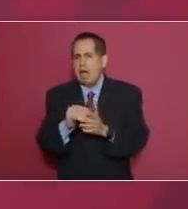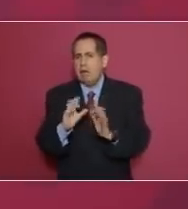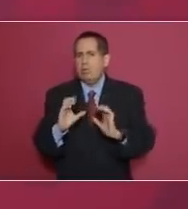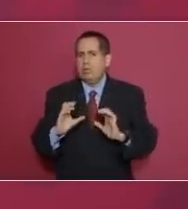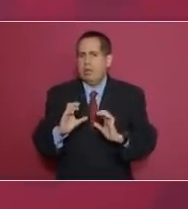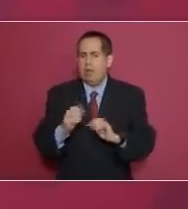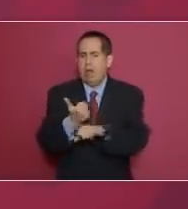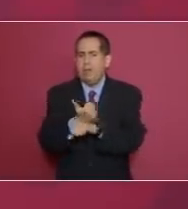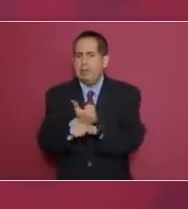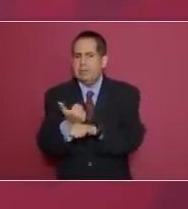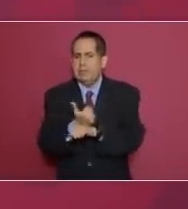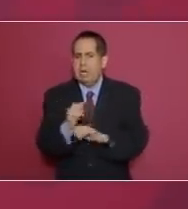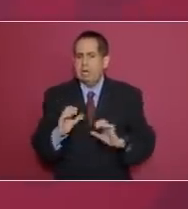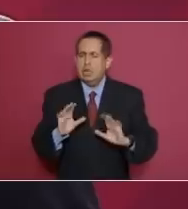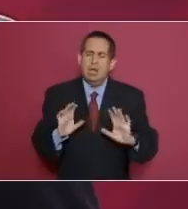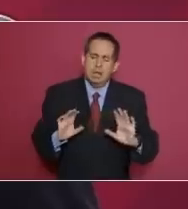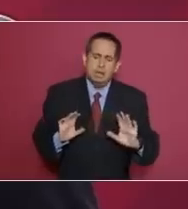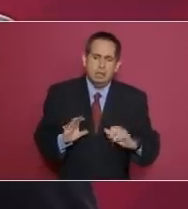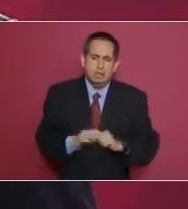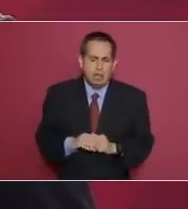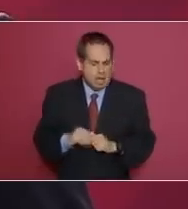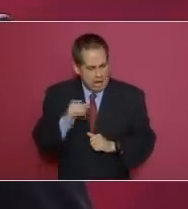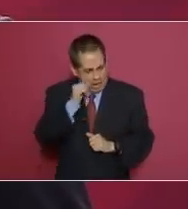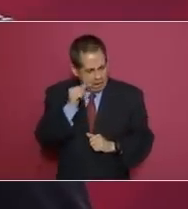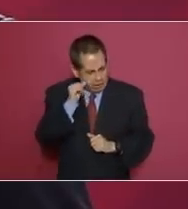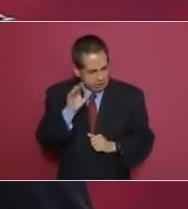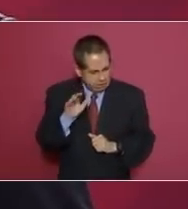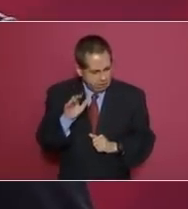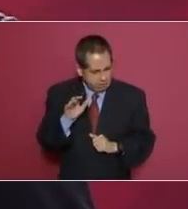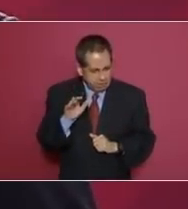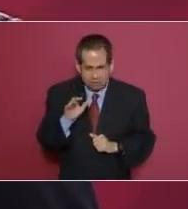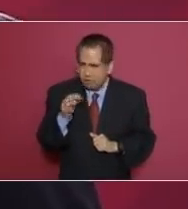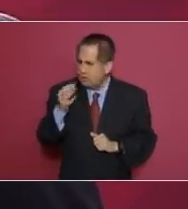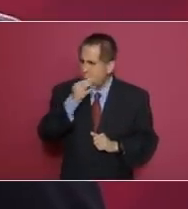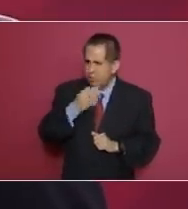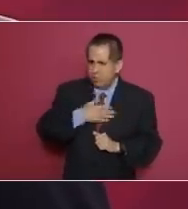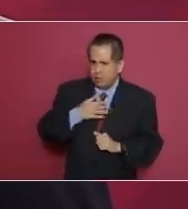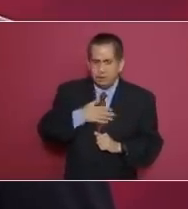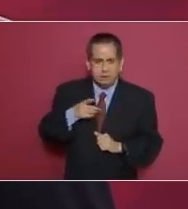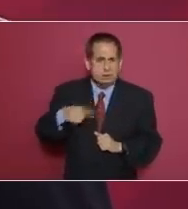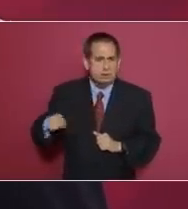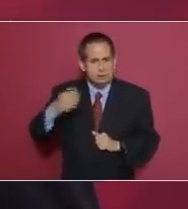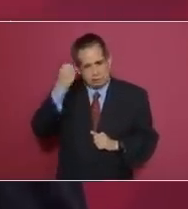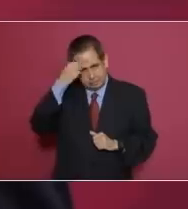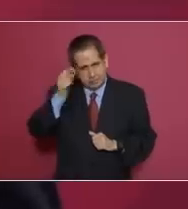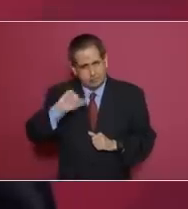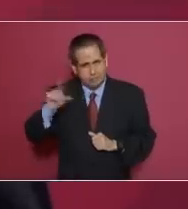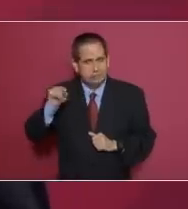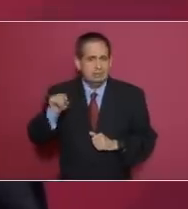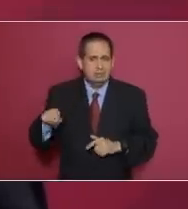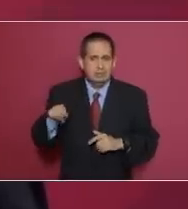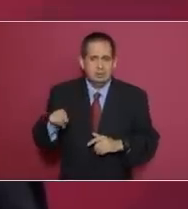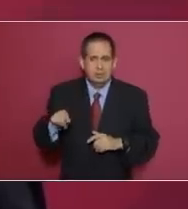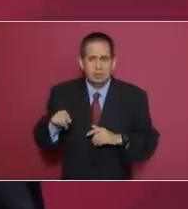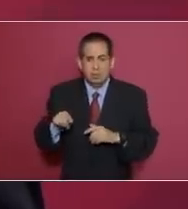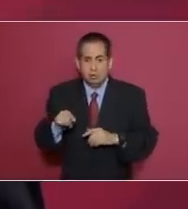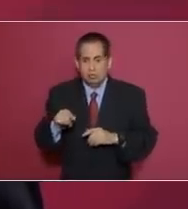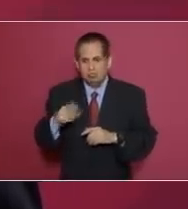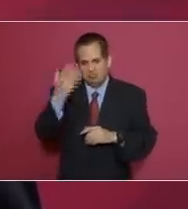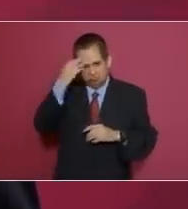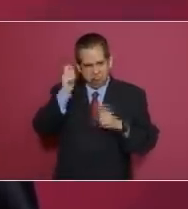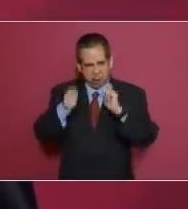preventiva. Ayer nos informaron los especialistas,